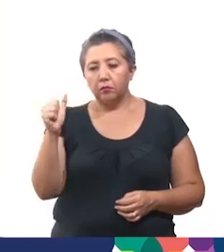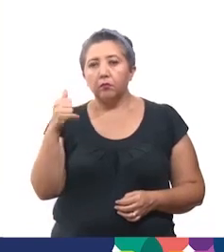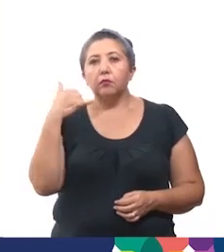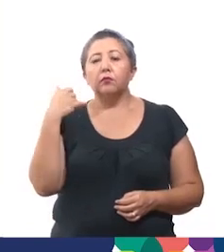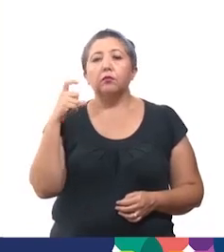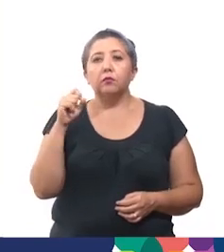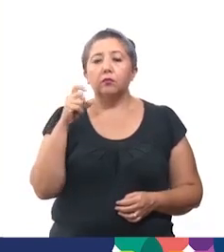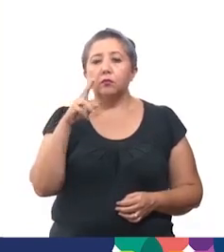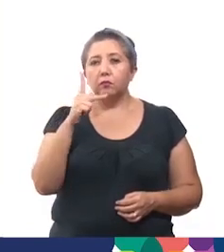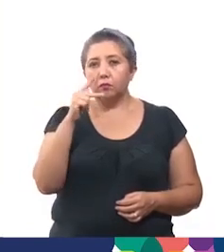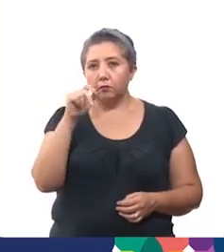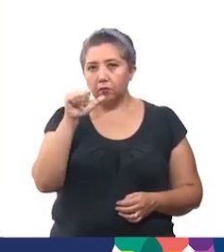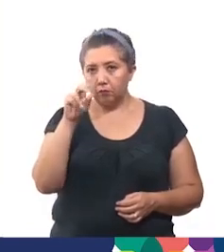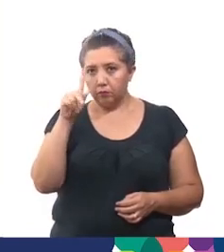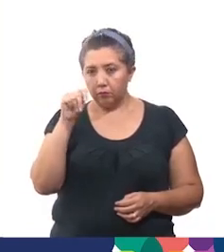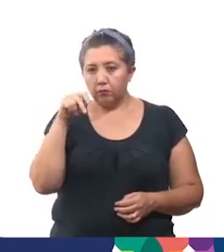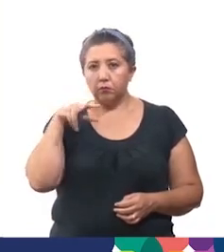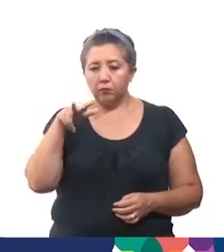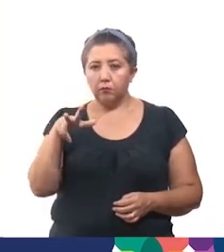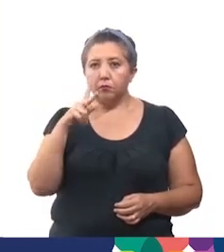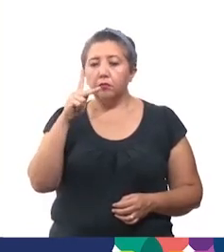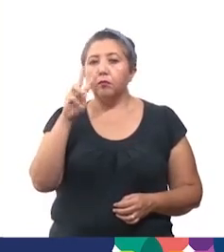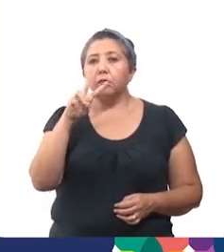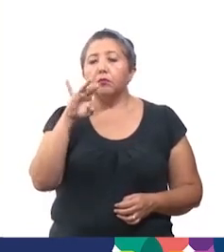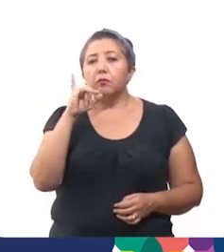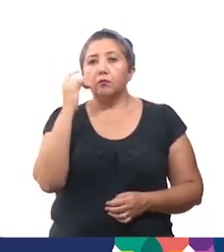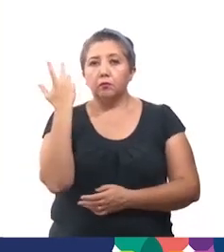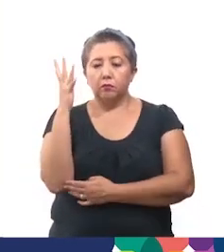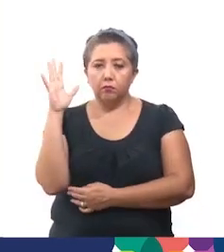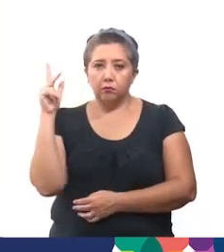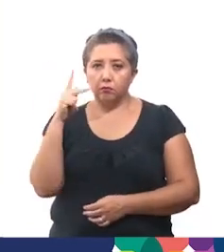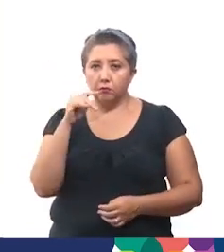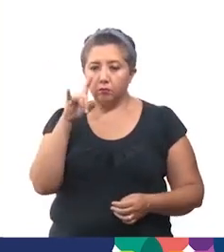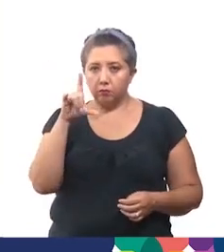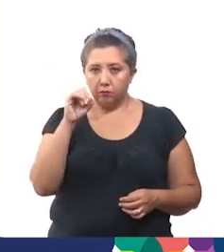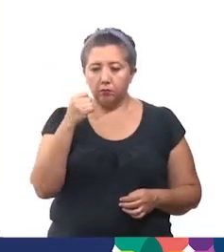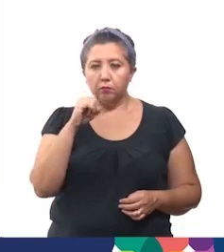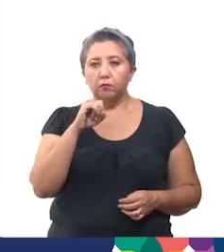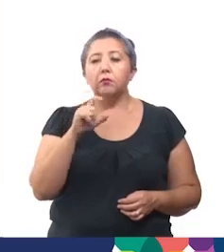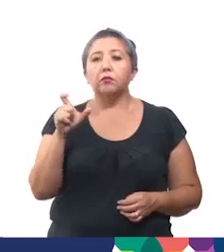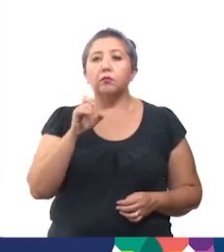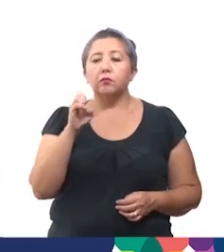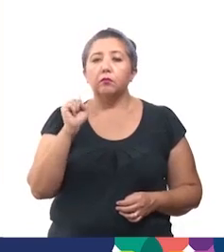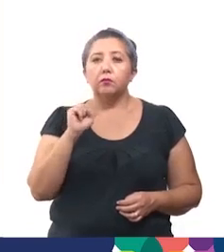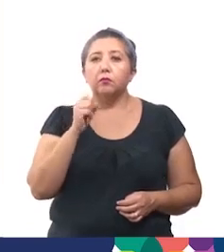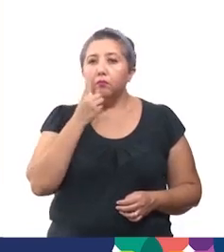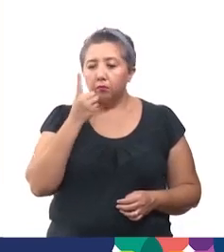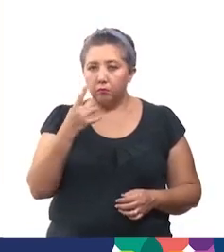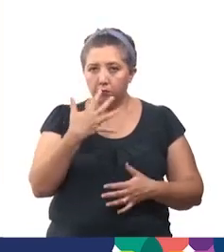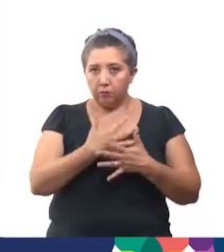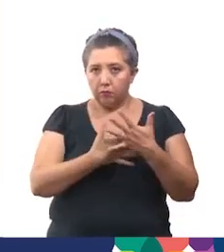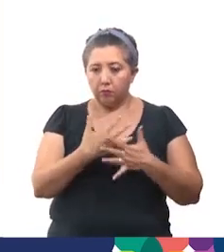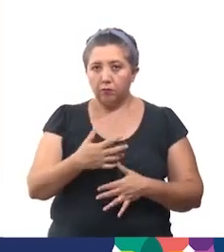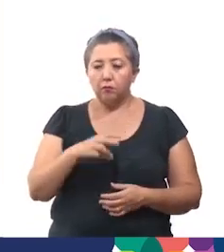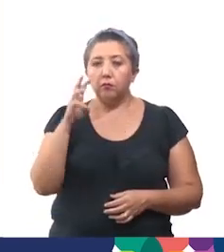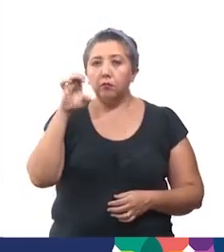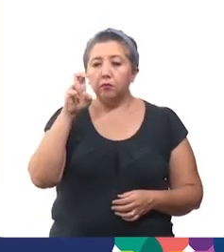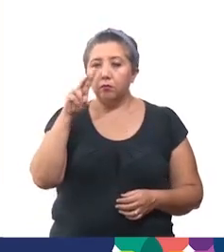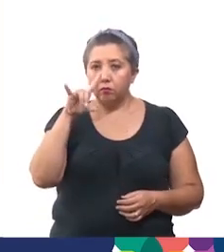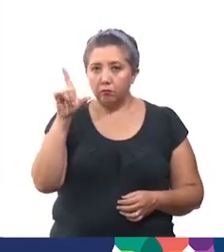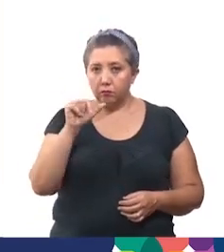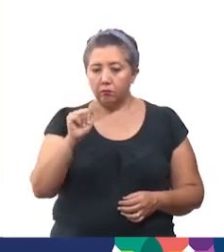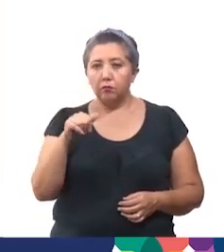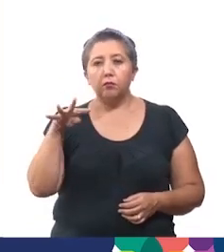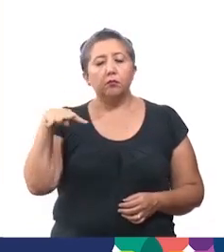20, Pacaptún 18, Bosques del Poniente Polígono 108 y Xoclán López Portillo, 15, Emiliano